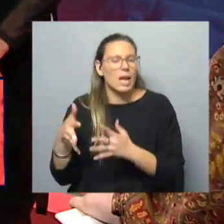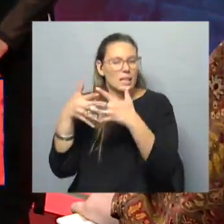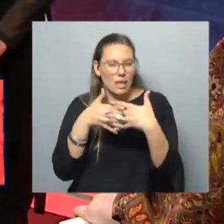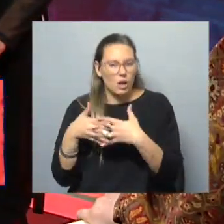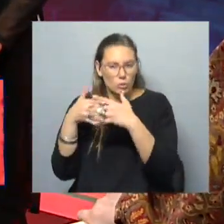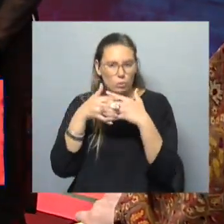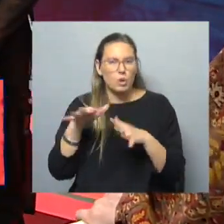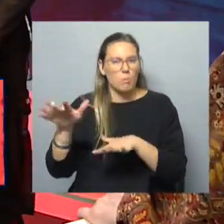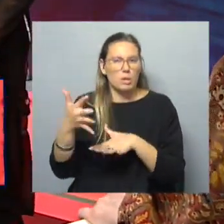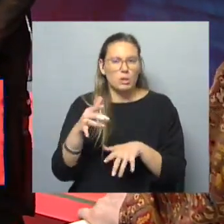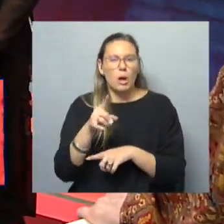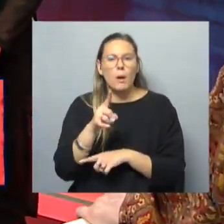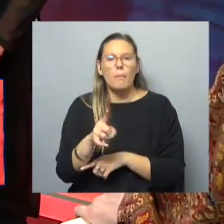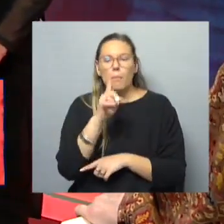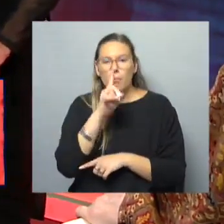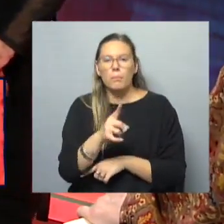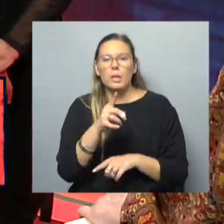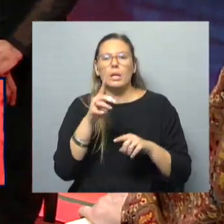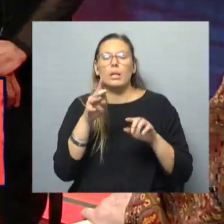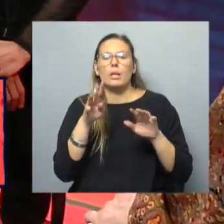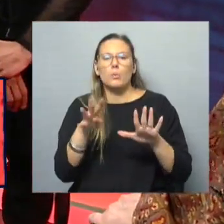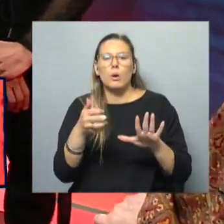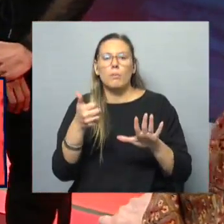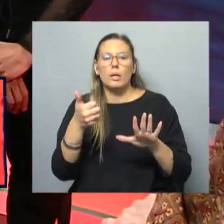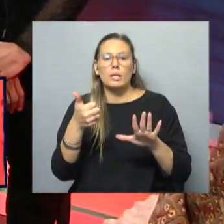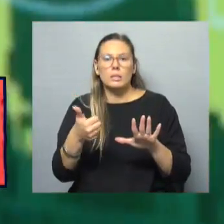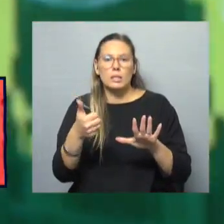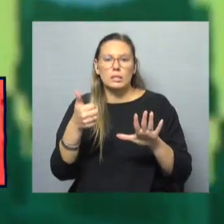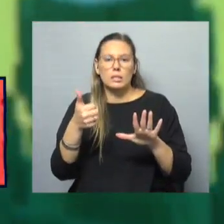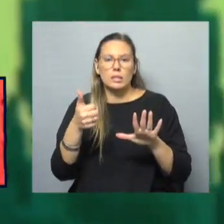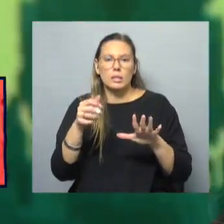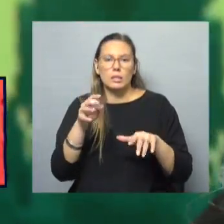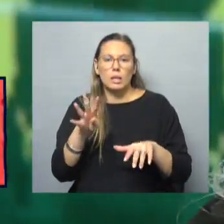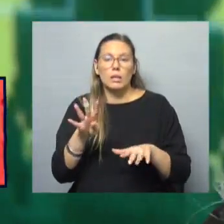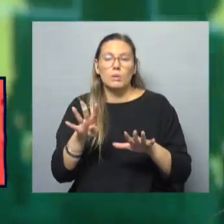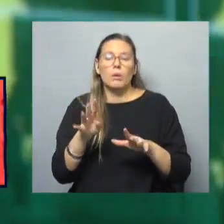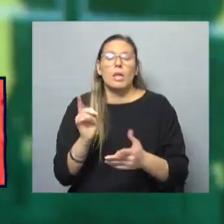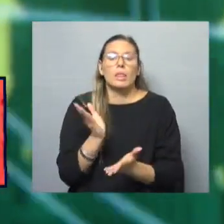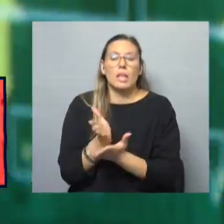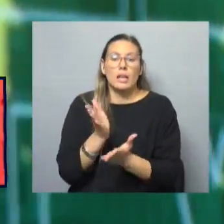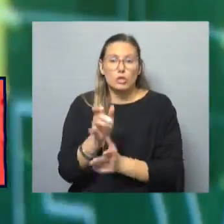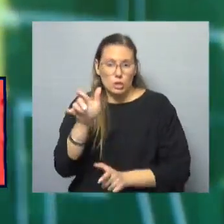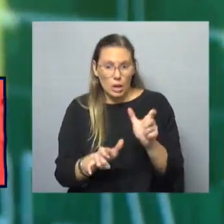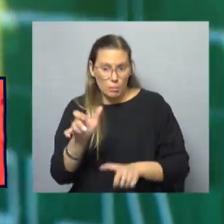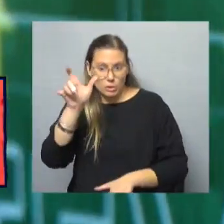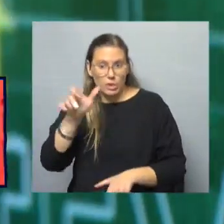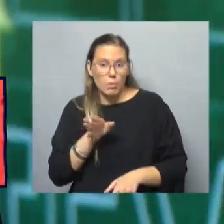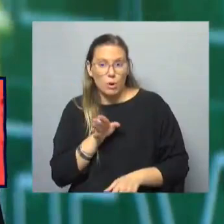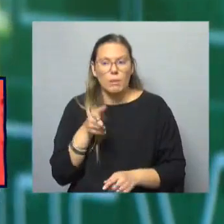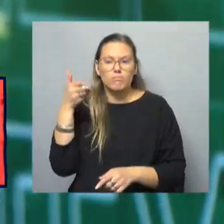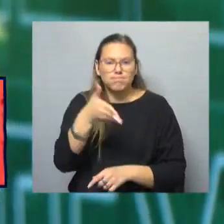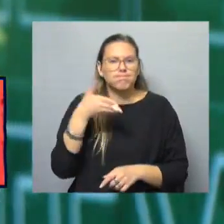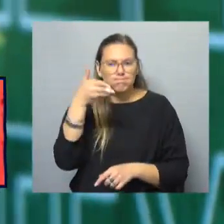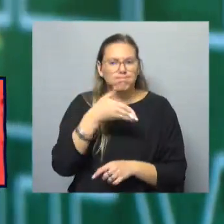Unidos, alrededor como el 1969, por ahí, cuando estaba en todo el movimiento de los derechos civiles, ella estaba participando de